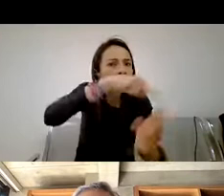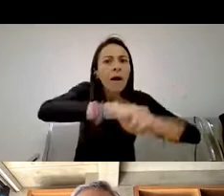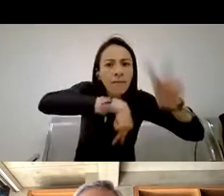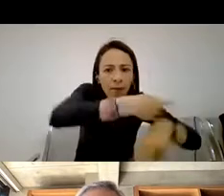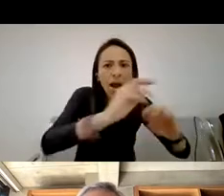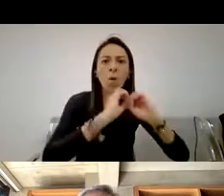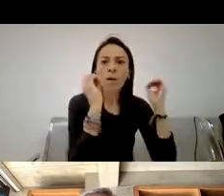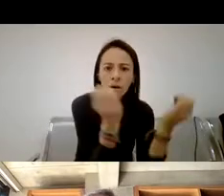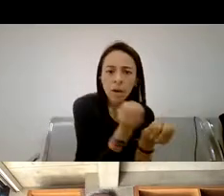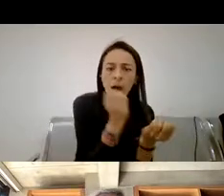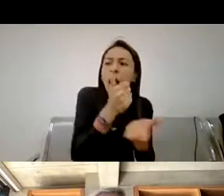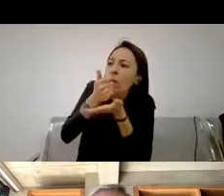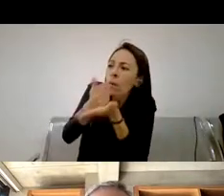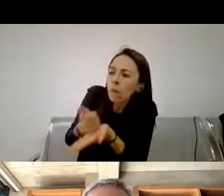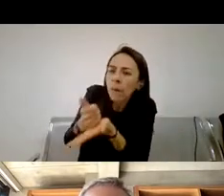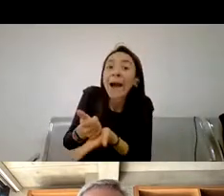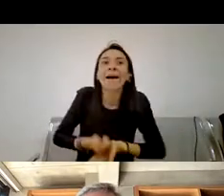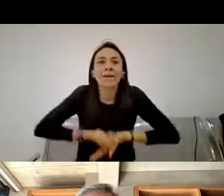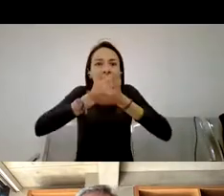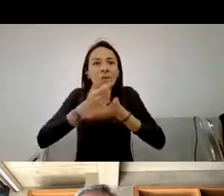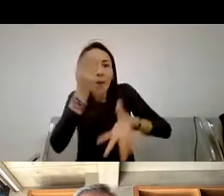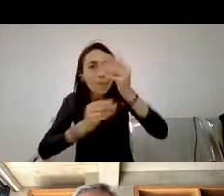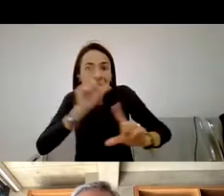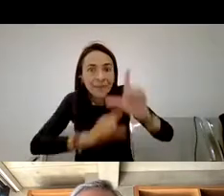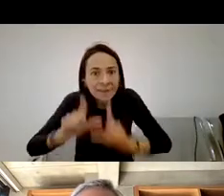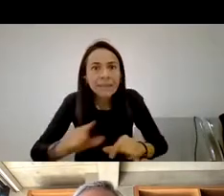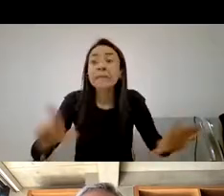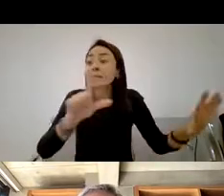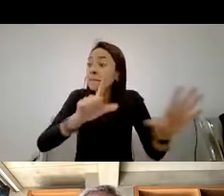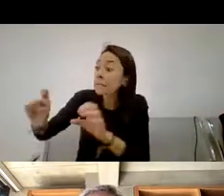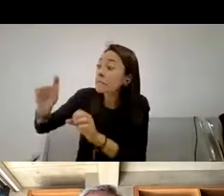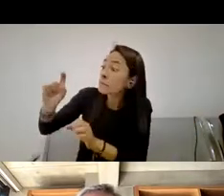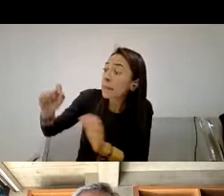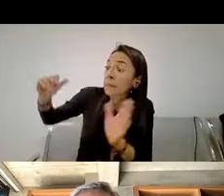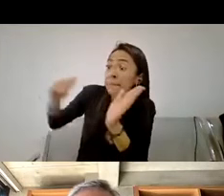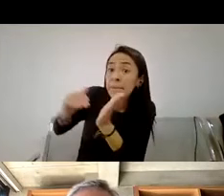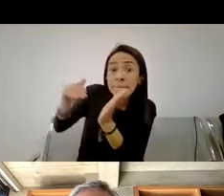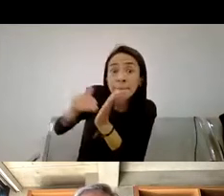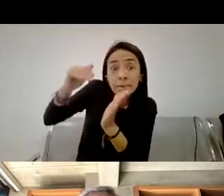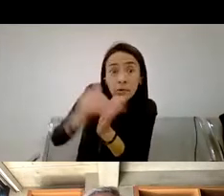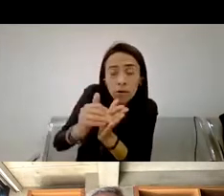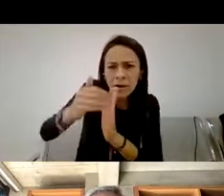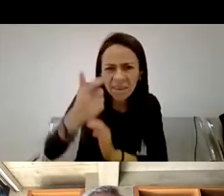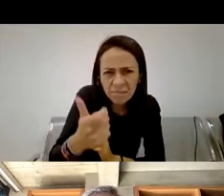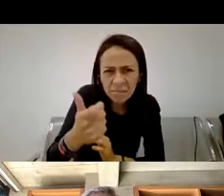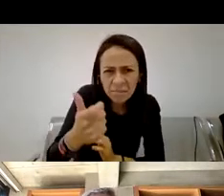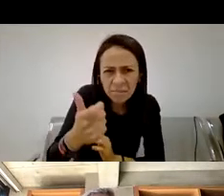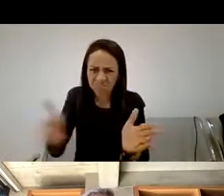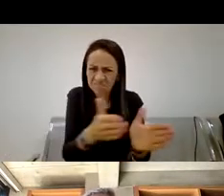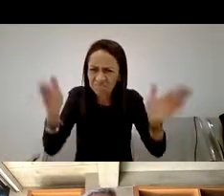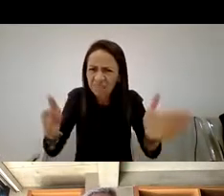que generamos 720 mil millones de pesos en un sexenio según las